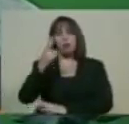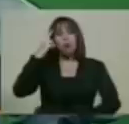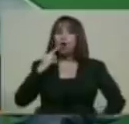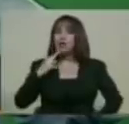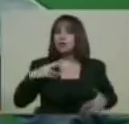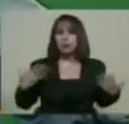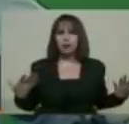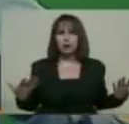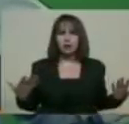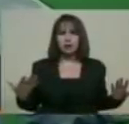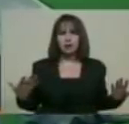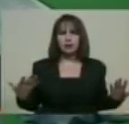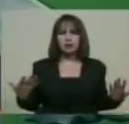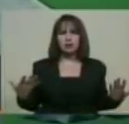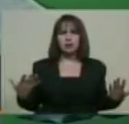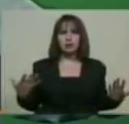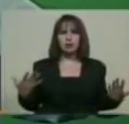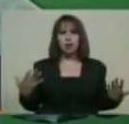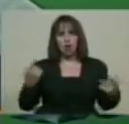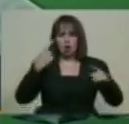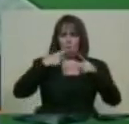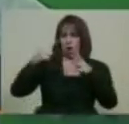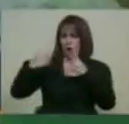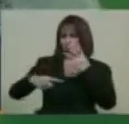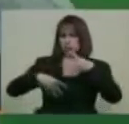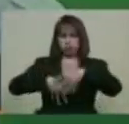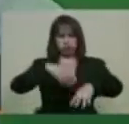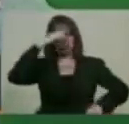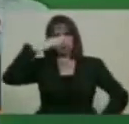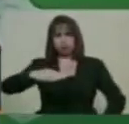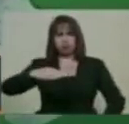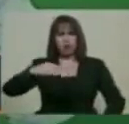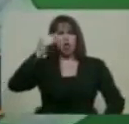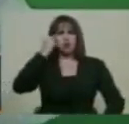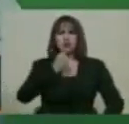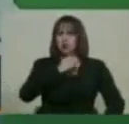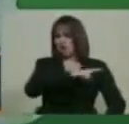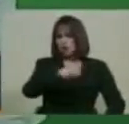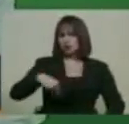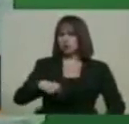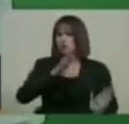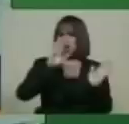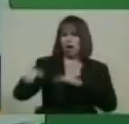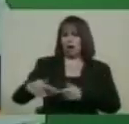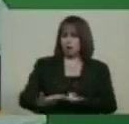Bolívar, Urdaneta, Sucre. Nosotros fundamos Colombia.